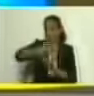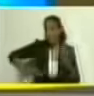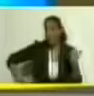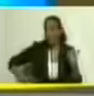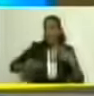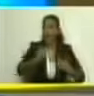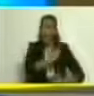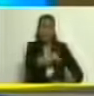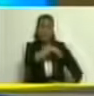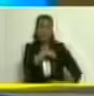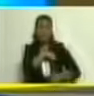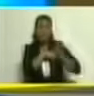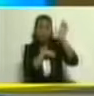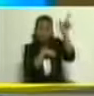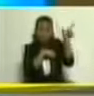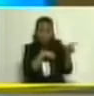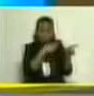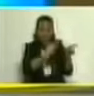Imperio Español